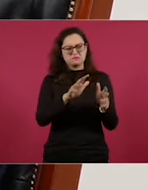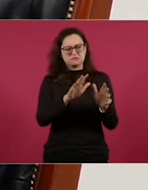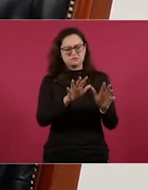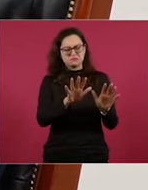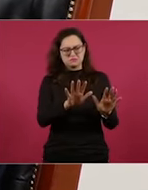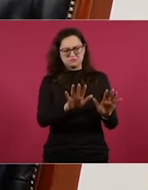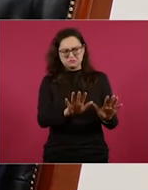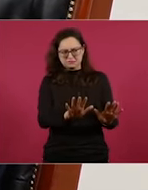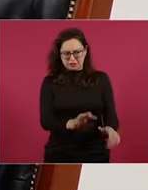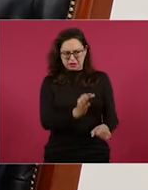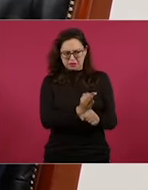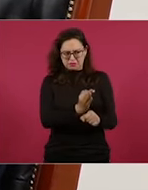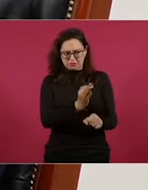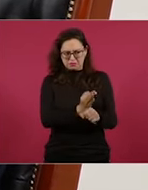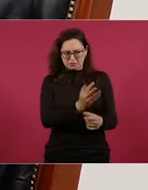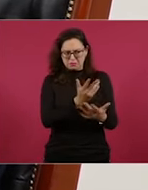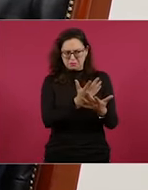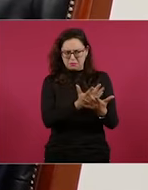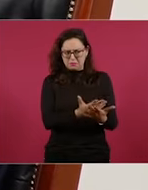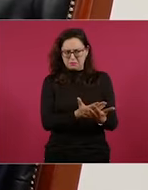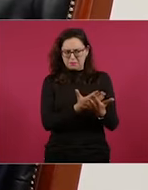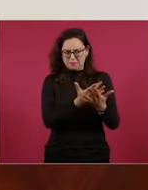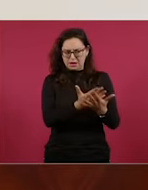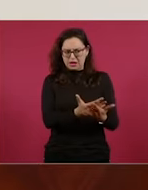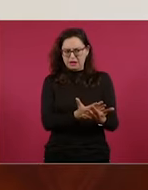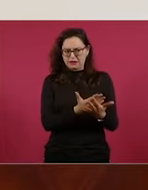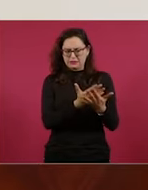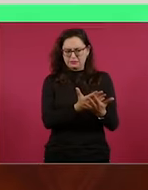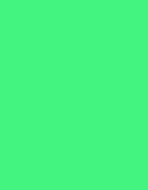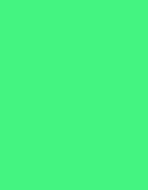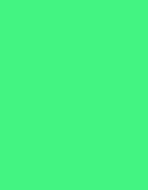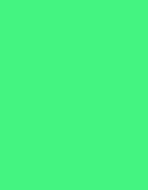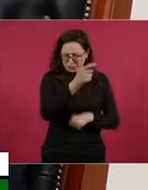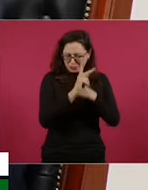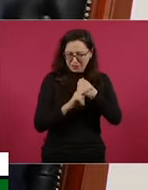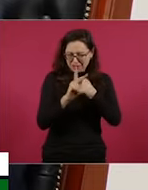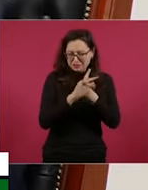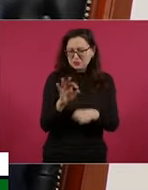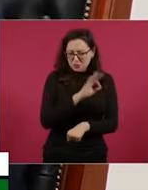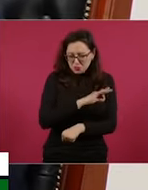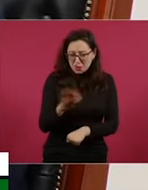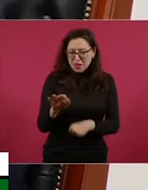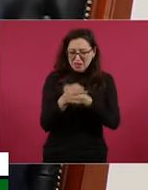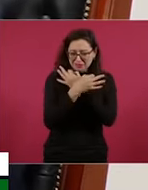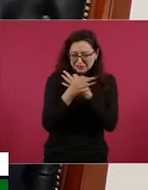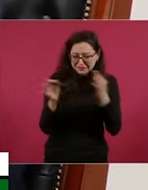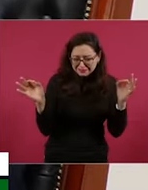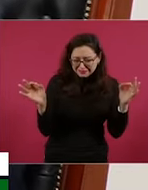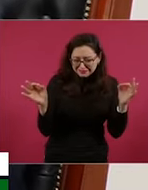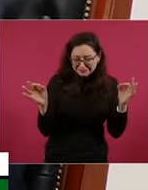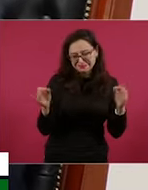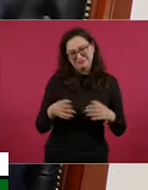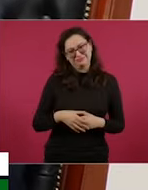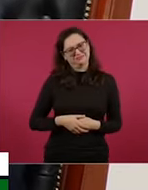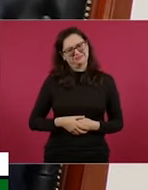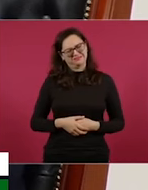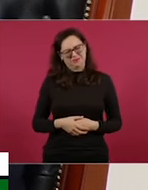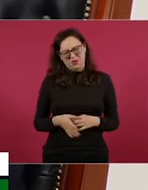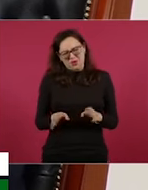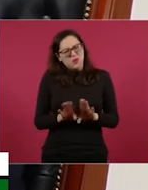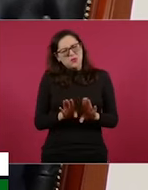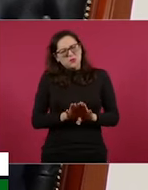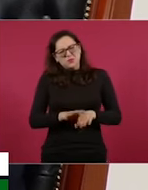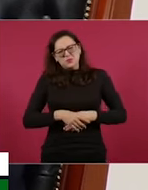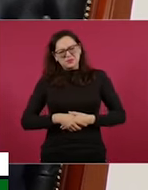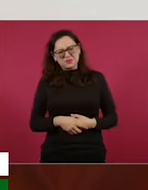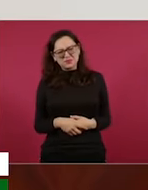protestas se den de manera pacífica. López Obrador hizo un llamado a todos los gobiernos